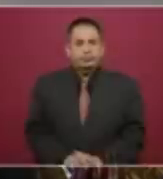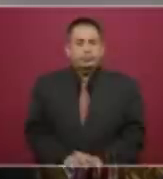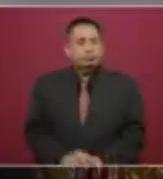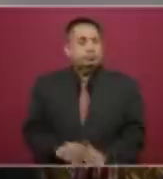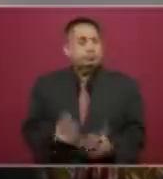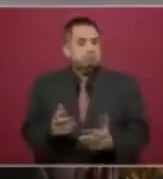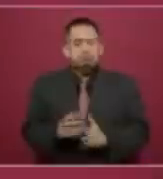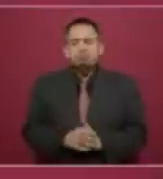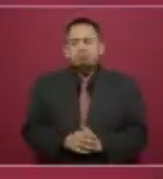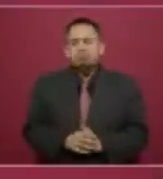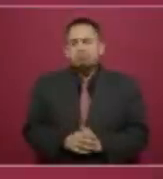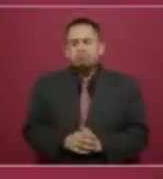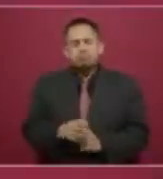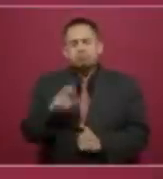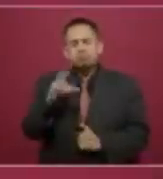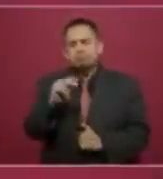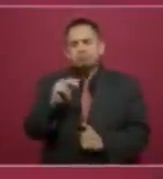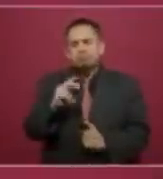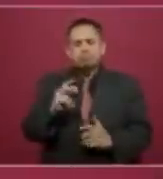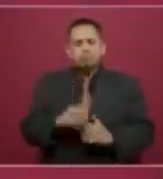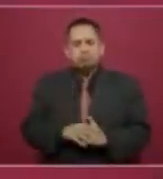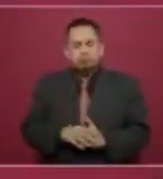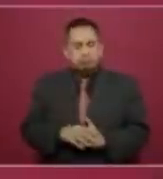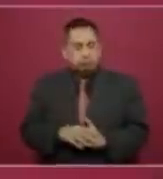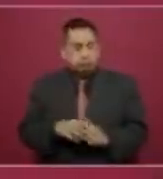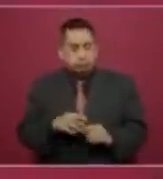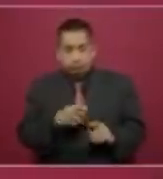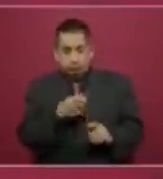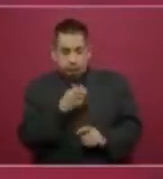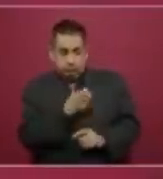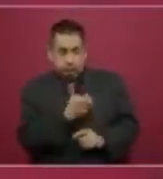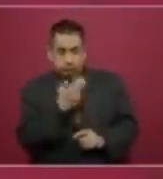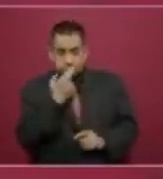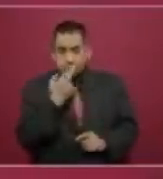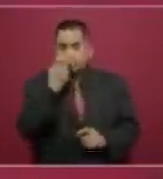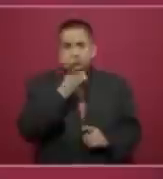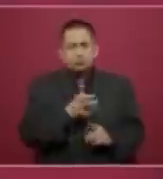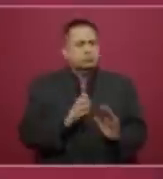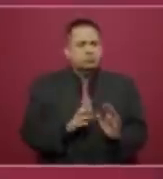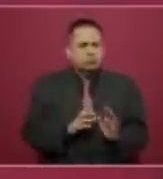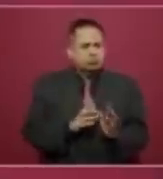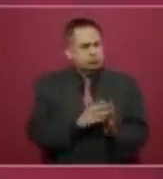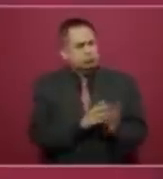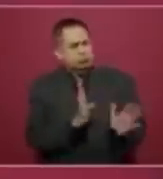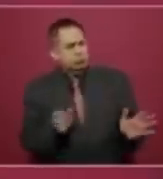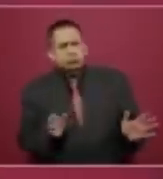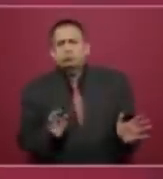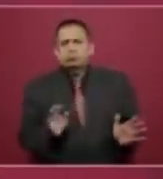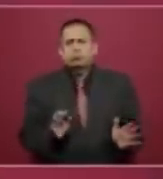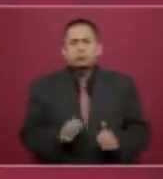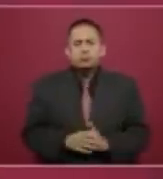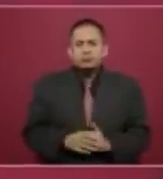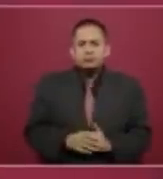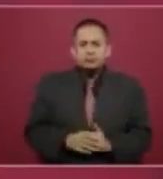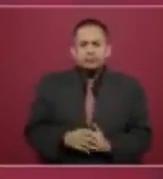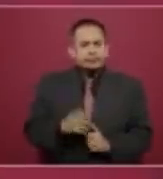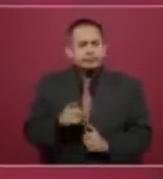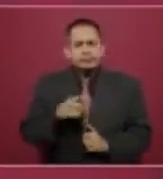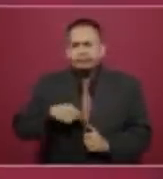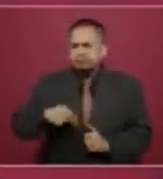No es eso lo mejor. Desde luego, no podemos